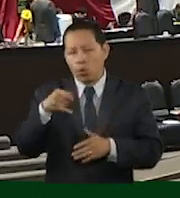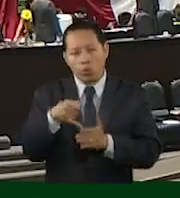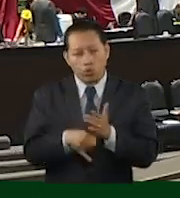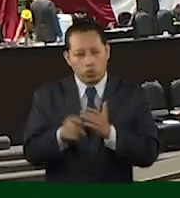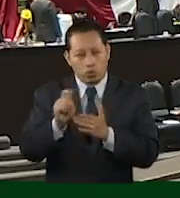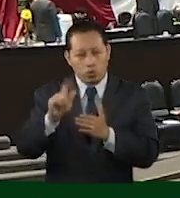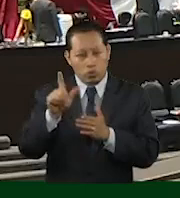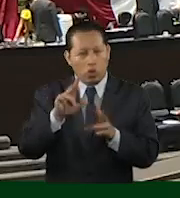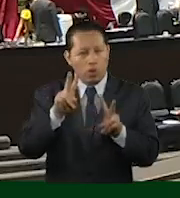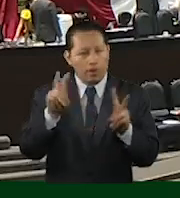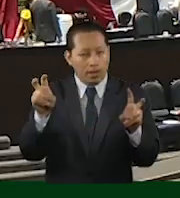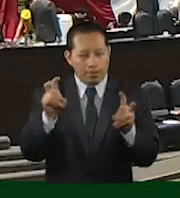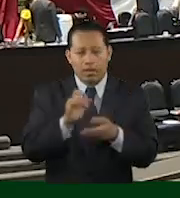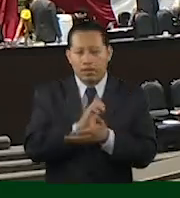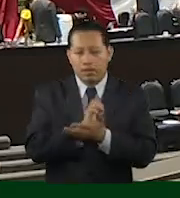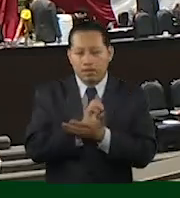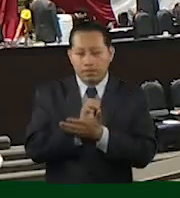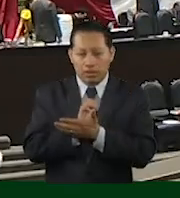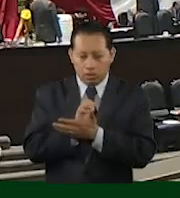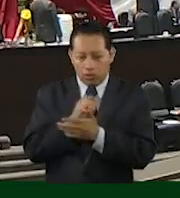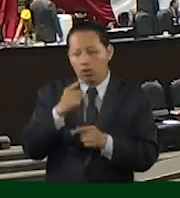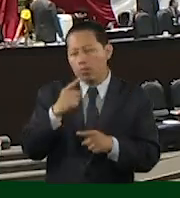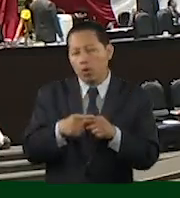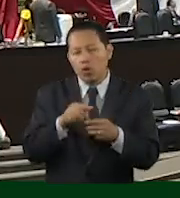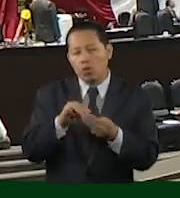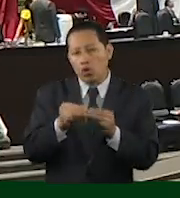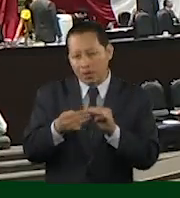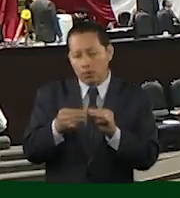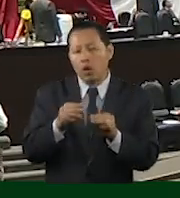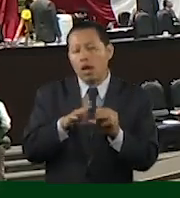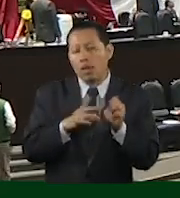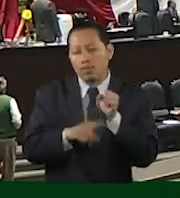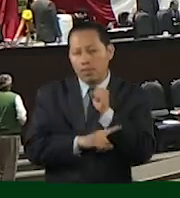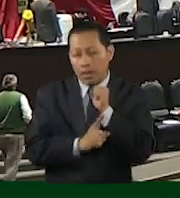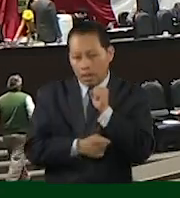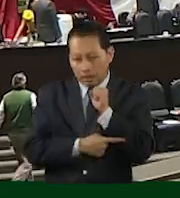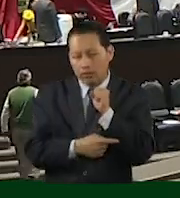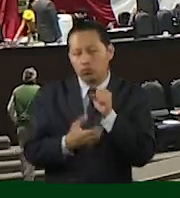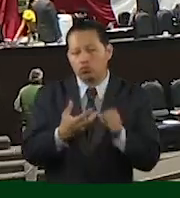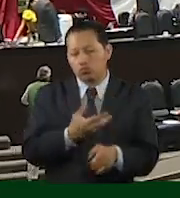discriminación cometida por motivos de embarazo, maternidad o lactancia.